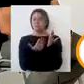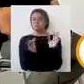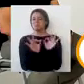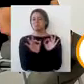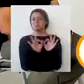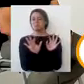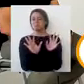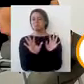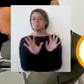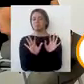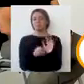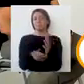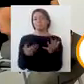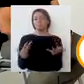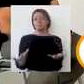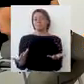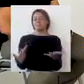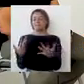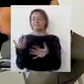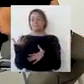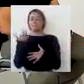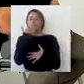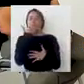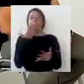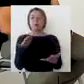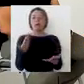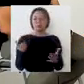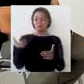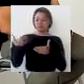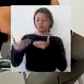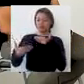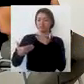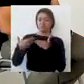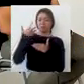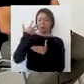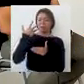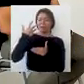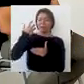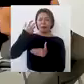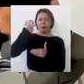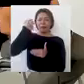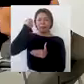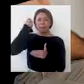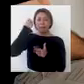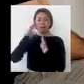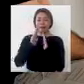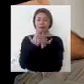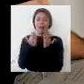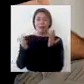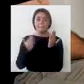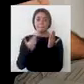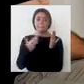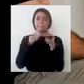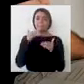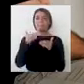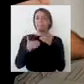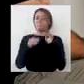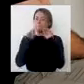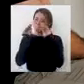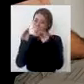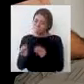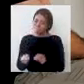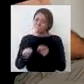que comenzamos a ver desde hace mucho tiempo que la lectura es un proceso, por un lado, mucho